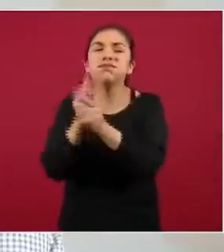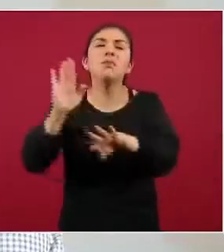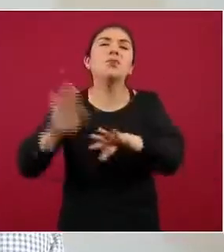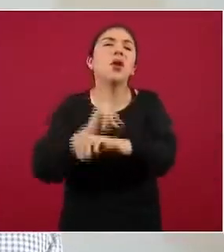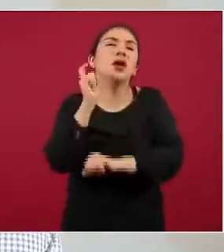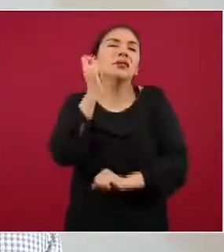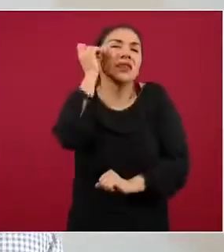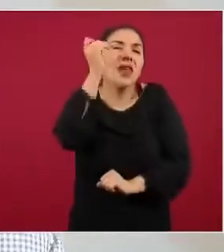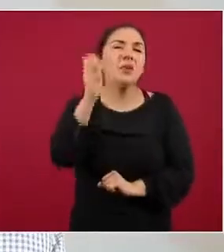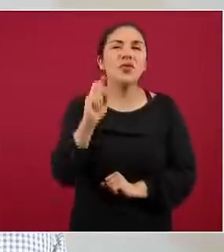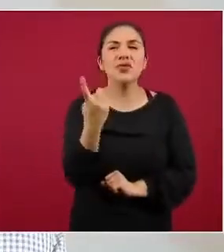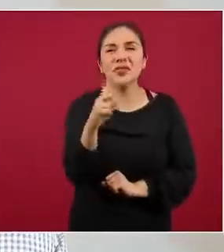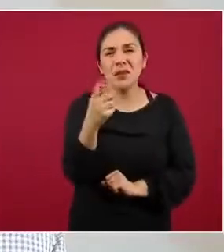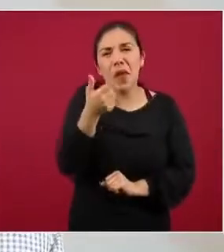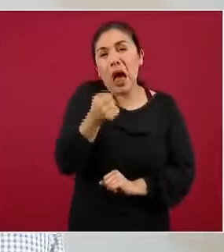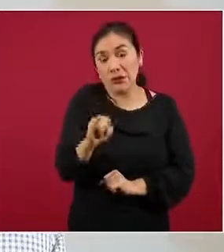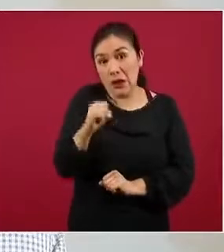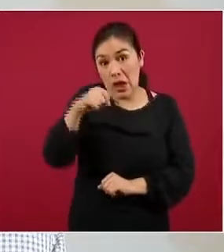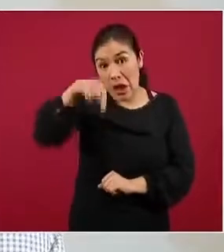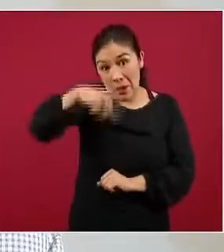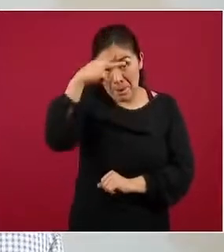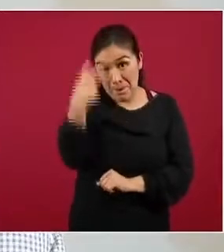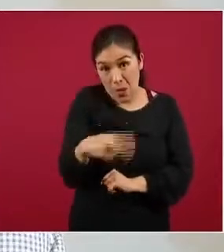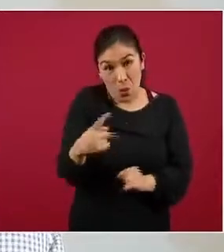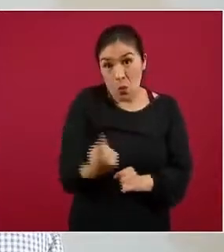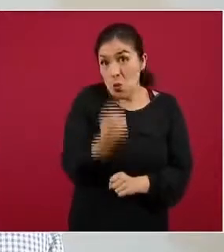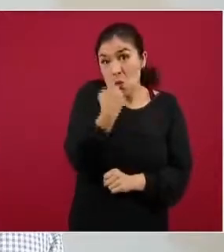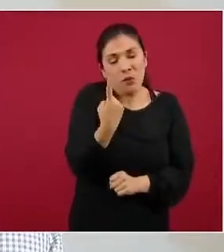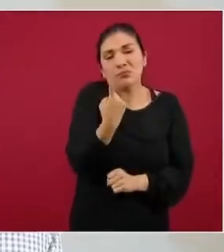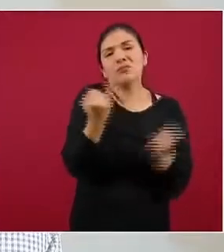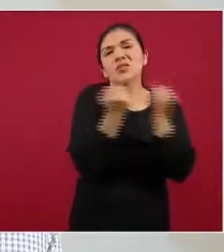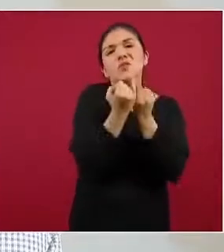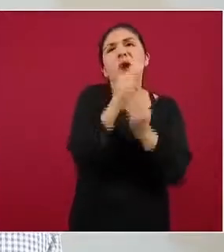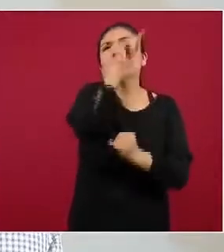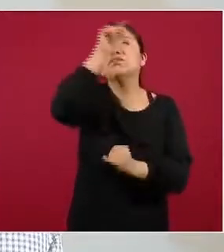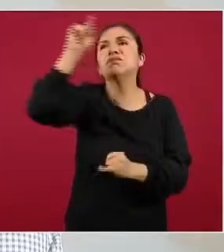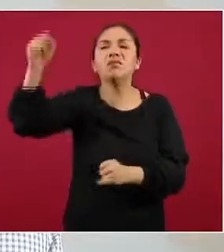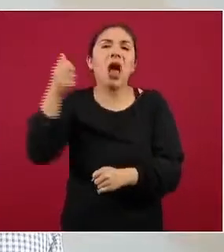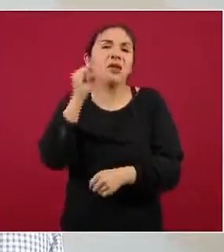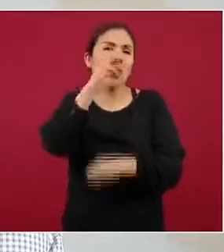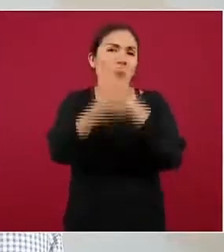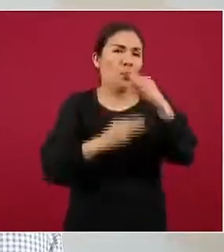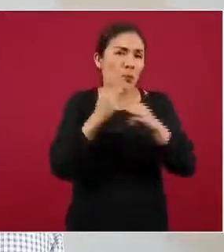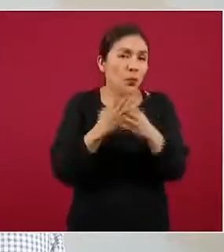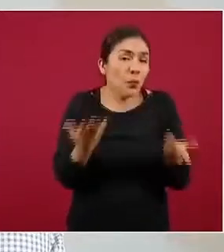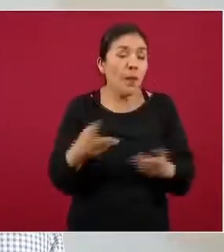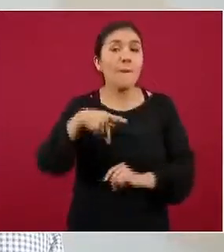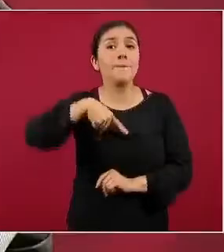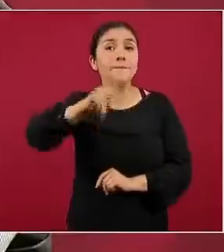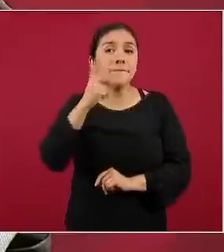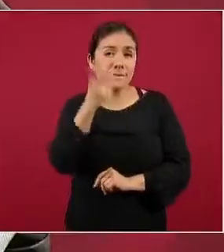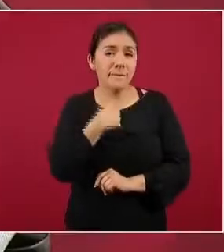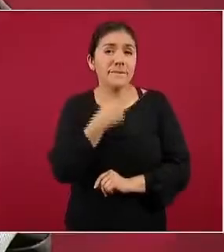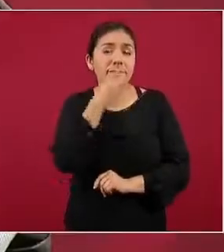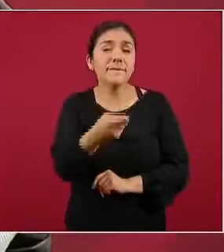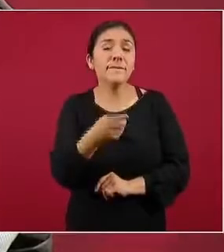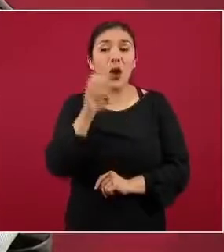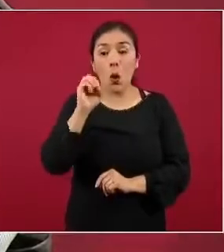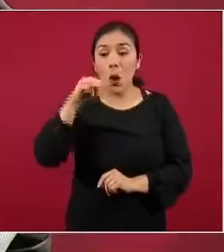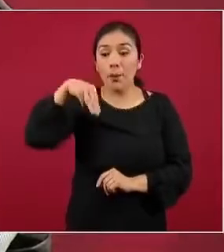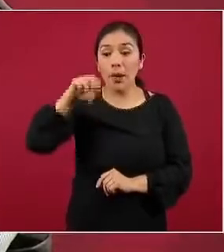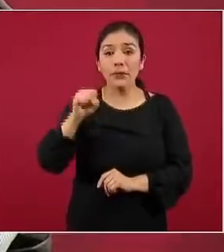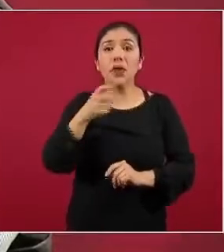fiestas decembrinas, que no solamente ocurren en México, sino en muchas partes del mundo. Pero, como comentaba, la OMS